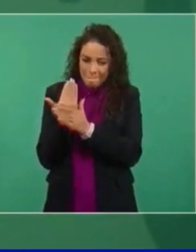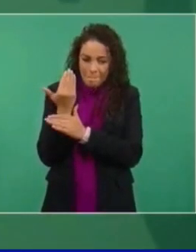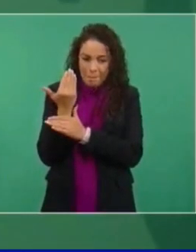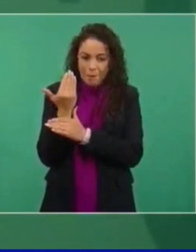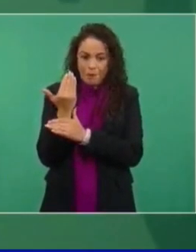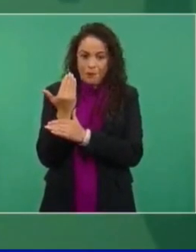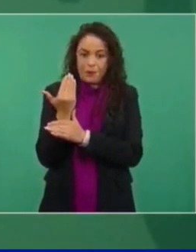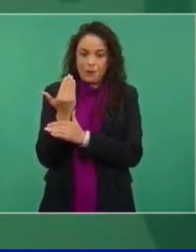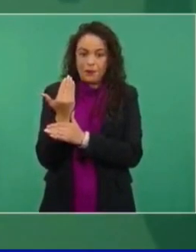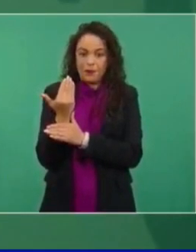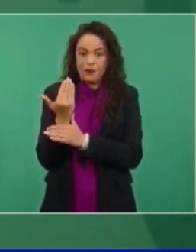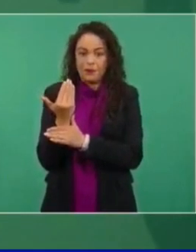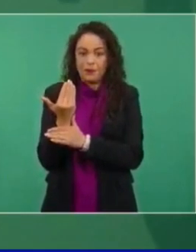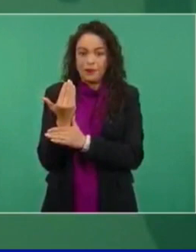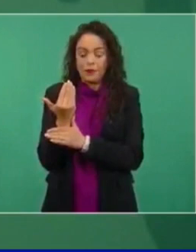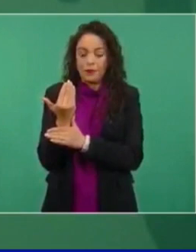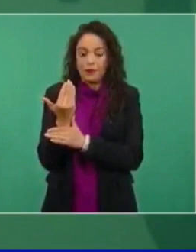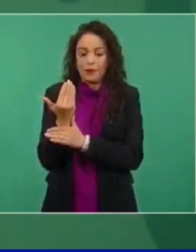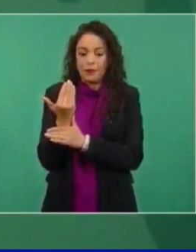hubo